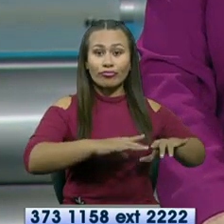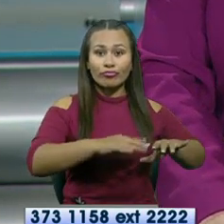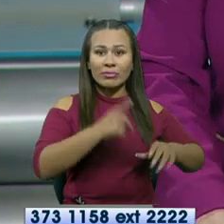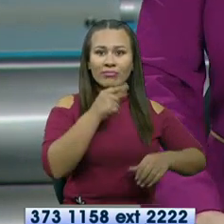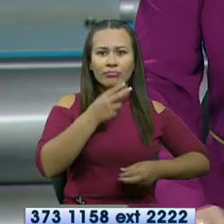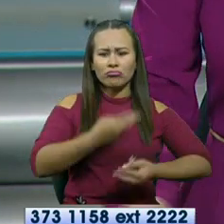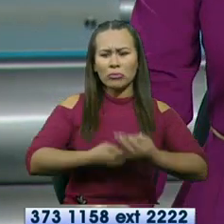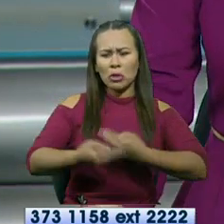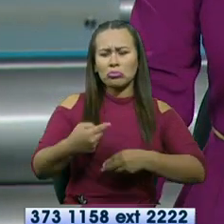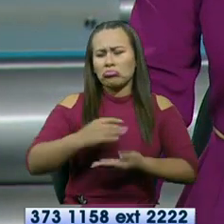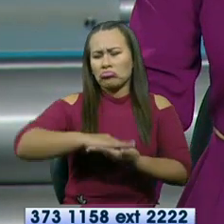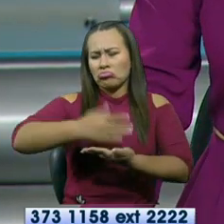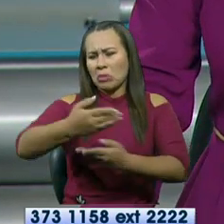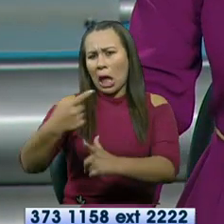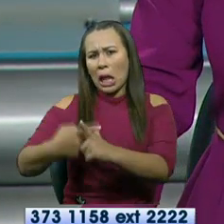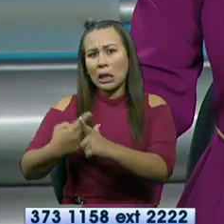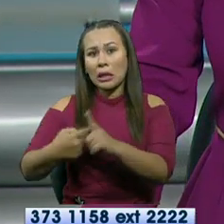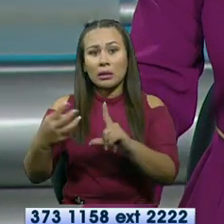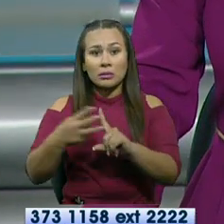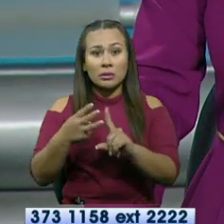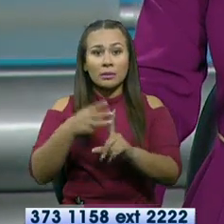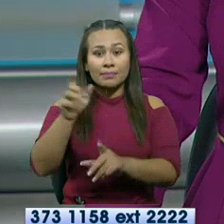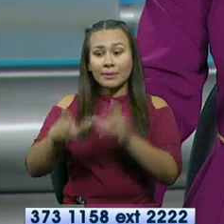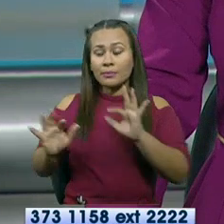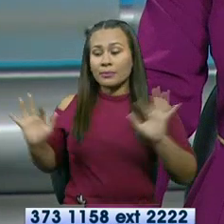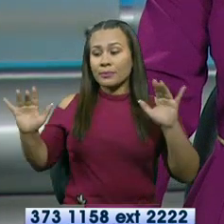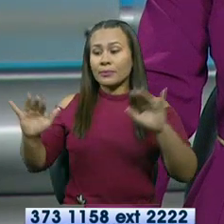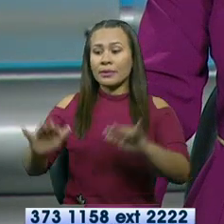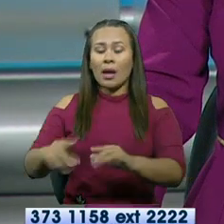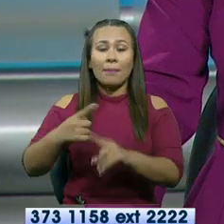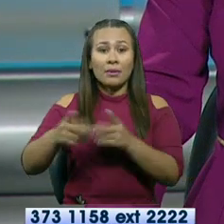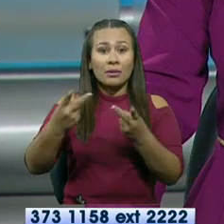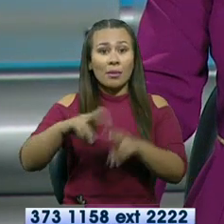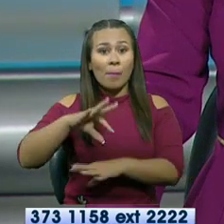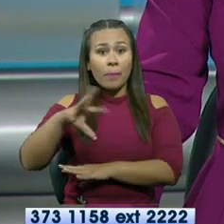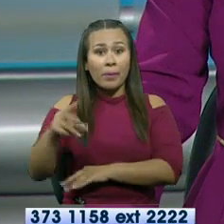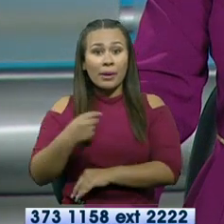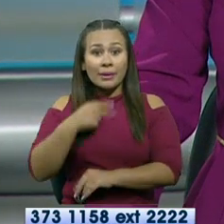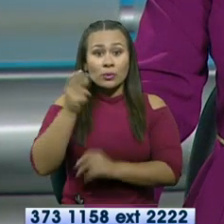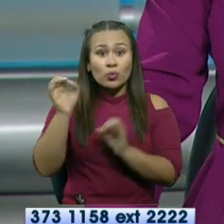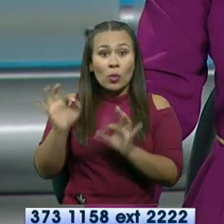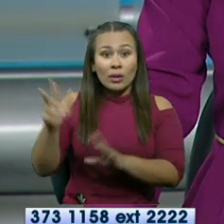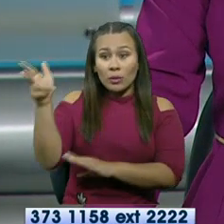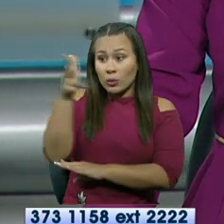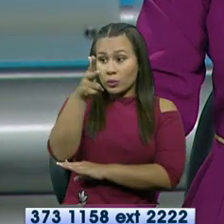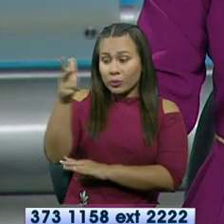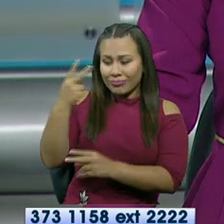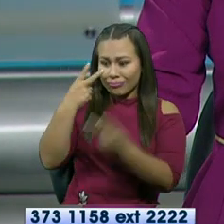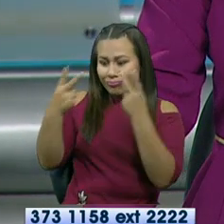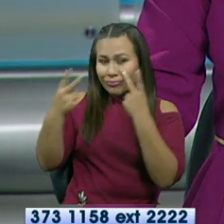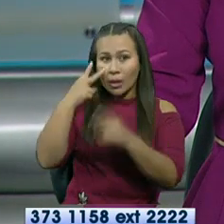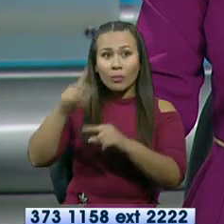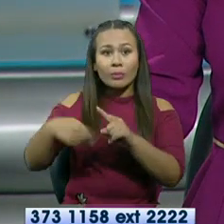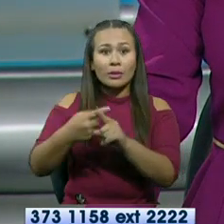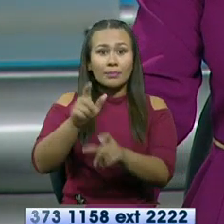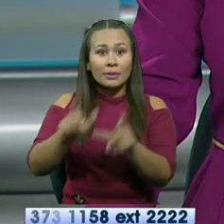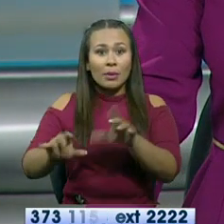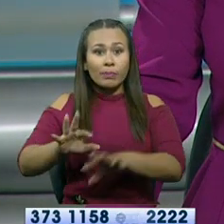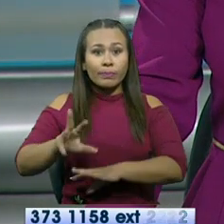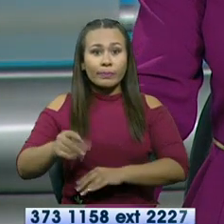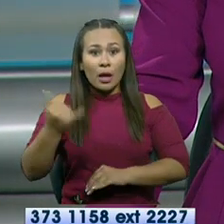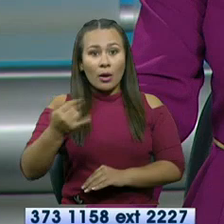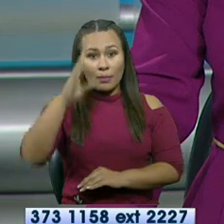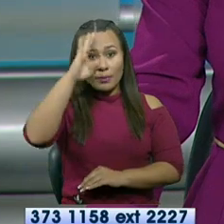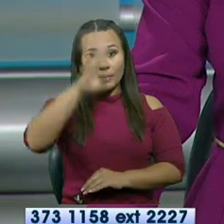su propietario. Cámaras de seguridad ubicadas en el local captaron el accionar de los zampones. La policía busca a los